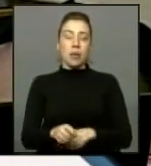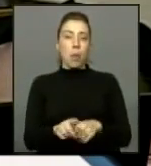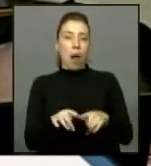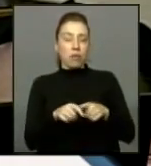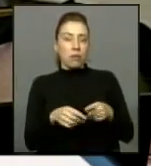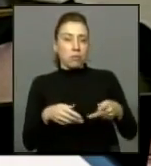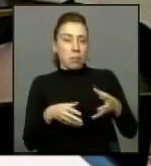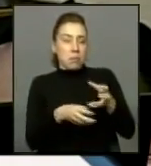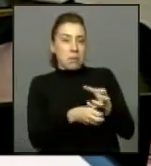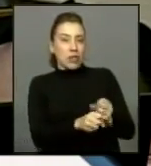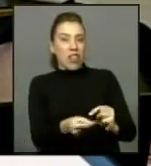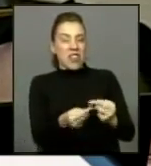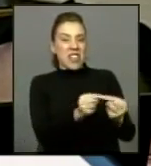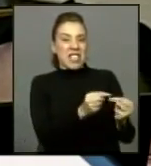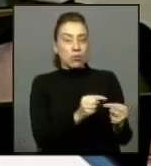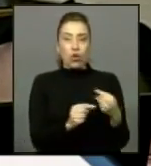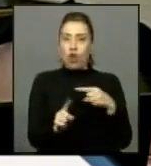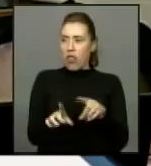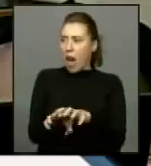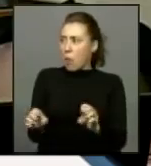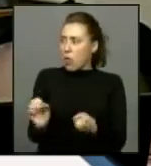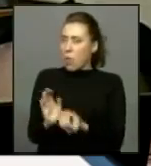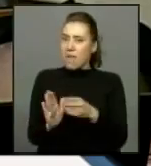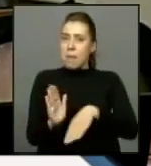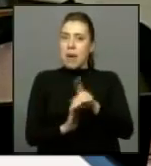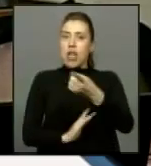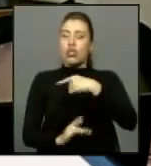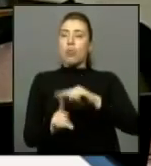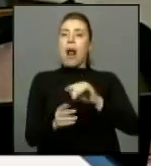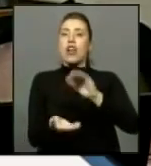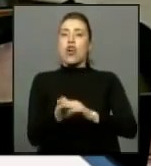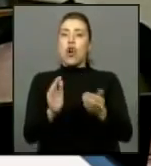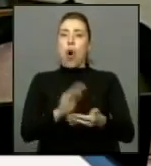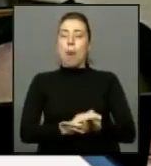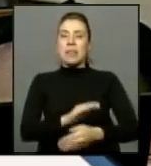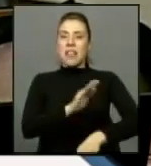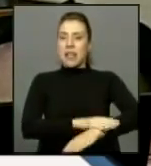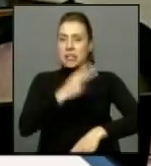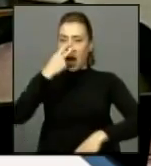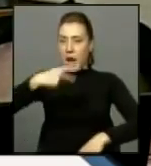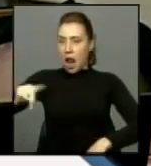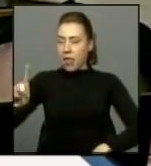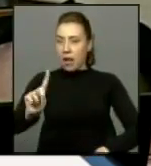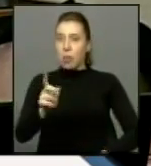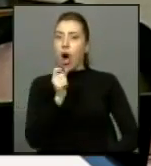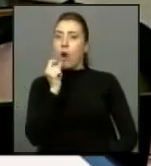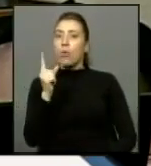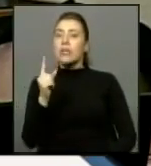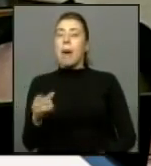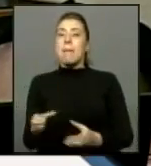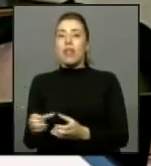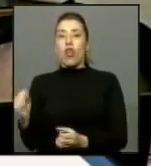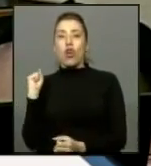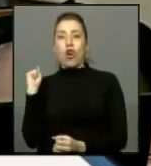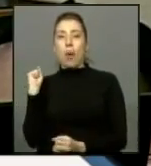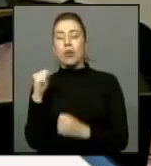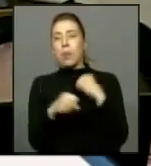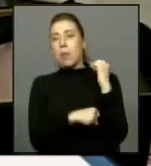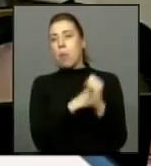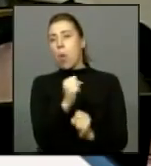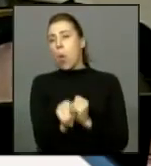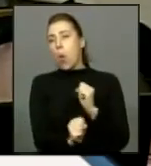chantaje de que por discutir y discrepar con la nueva mayoría estamos siendo cómplices de la derecha, tal como acusaron al Partido Comunista durante tantos